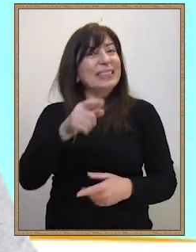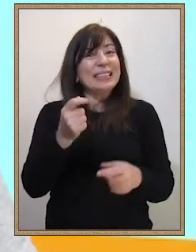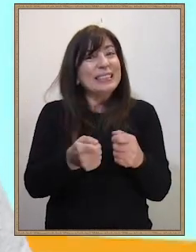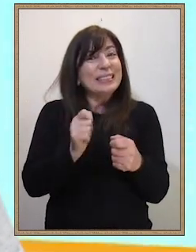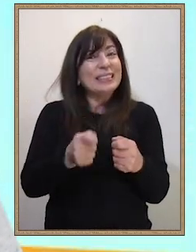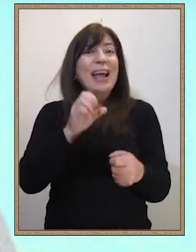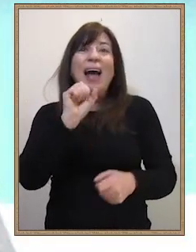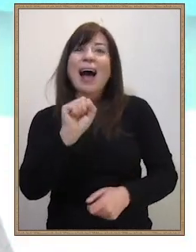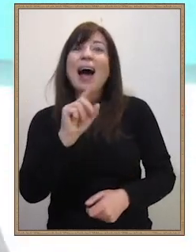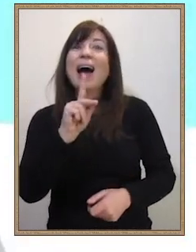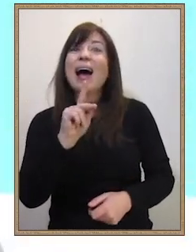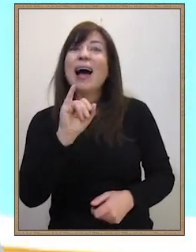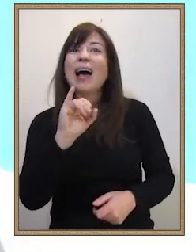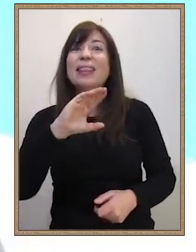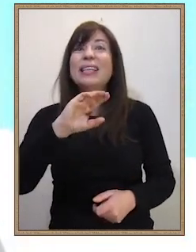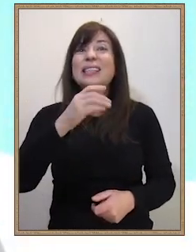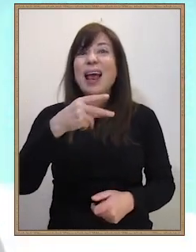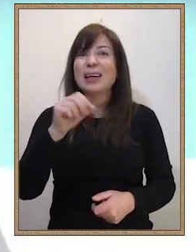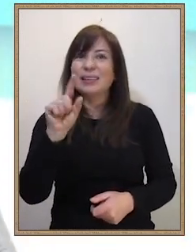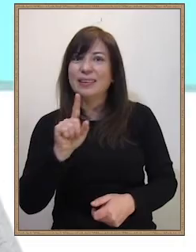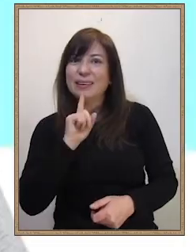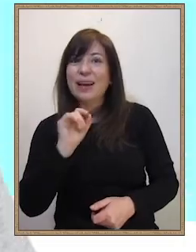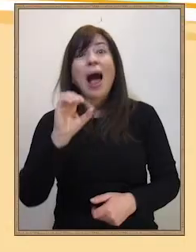quiero saber si se aprendieron este mantra.